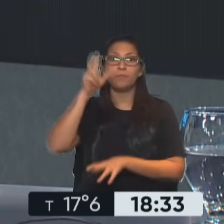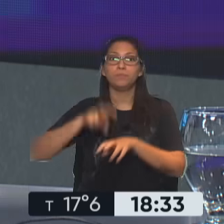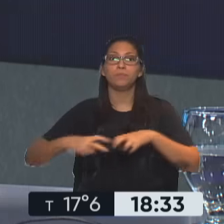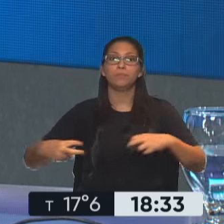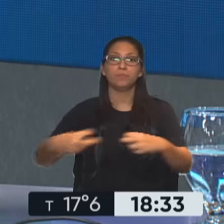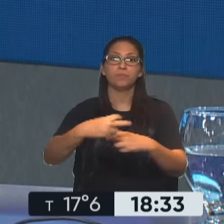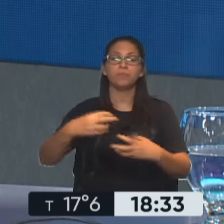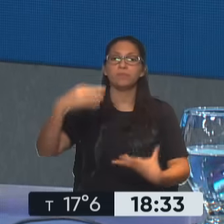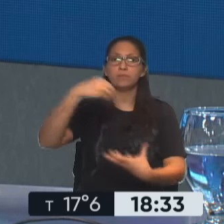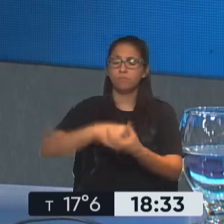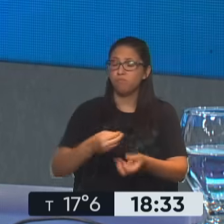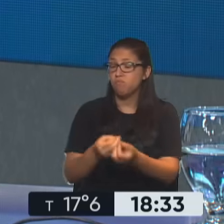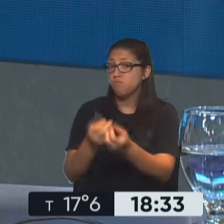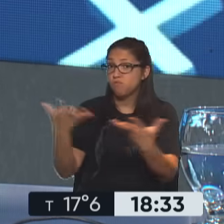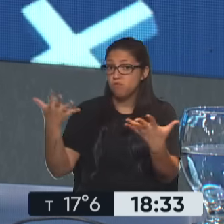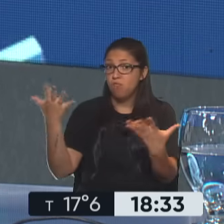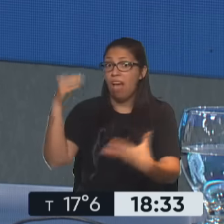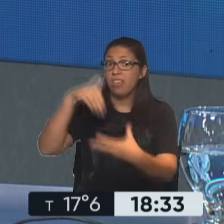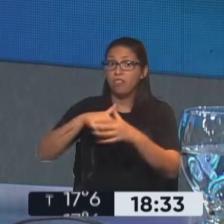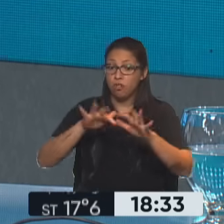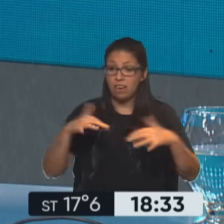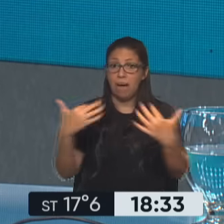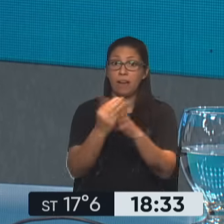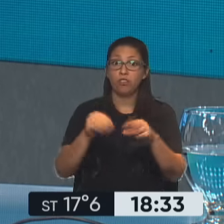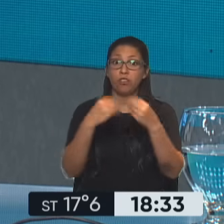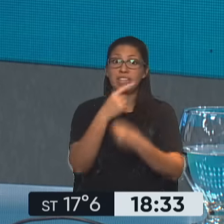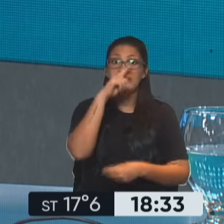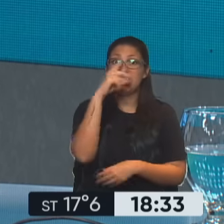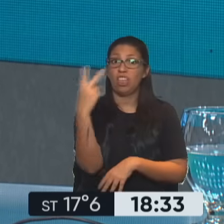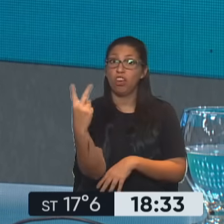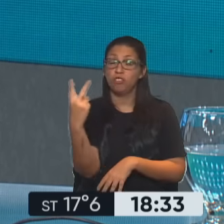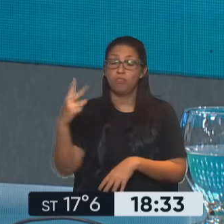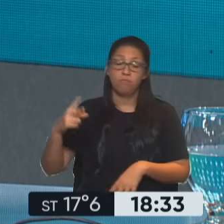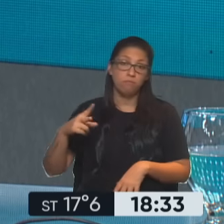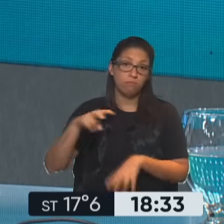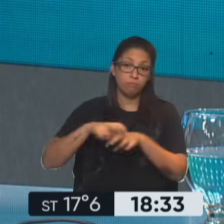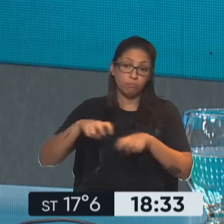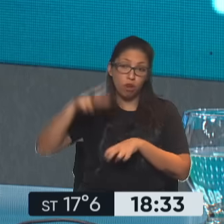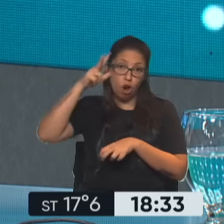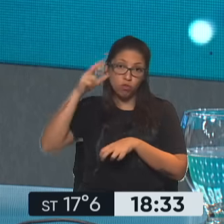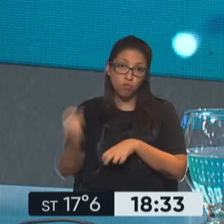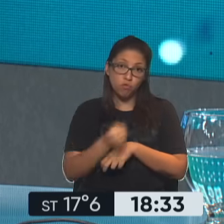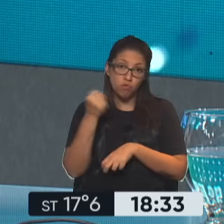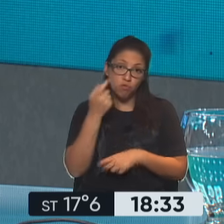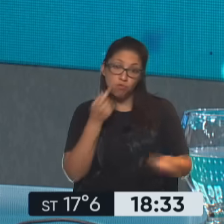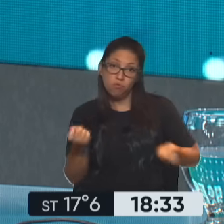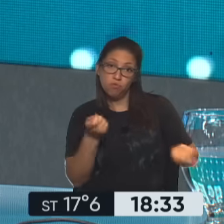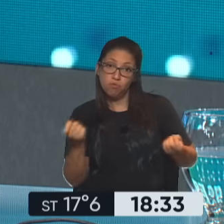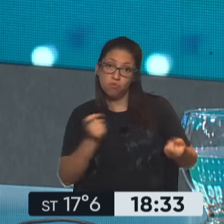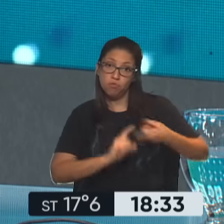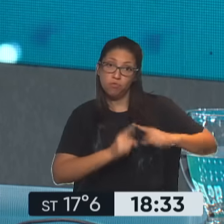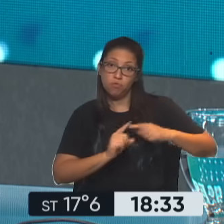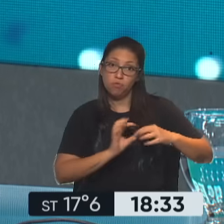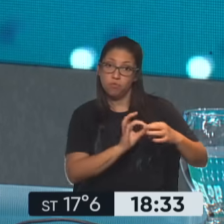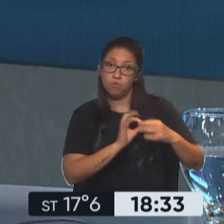bloque de 8 es un montón adentro Sí, de claro. una Cámara de 72 miembros. Aparte tenés un lugar estratégico para negociar con los dos grandes bloques